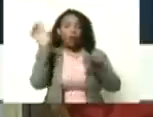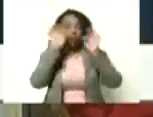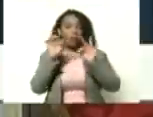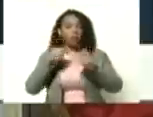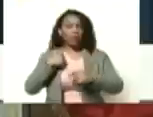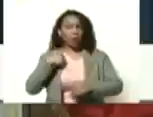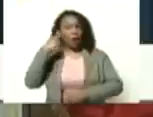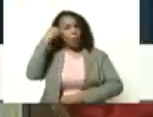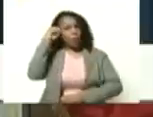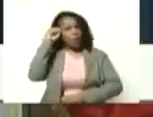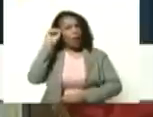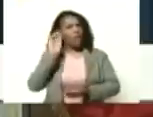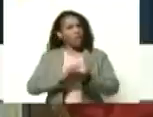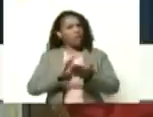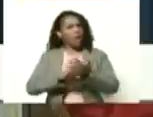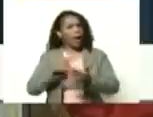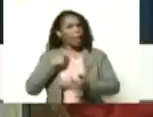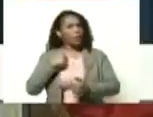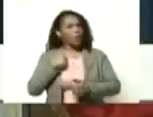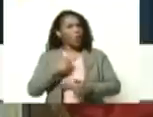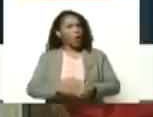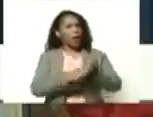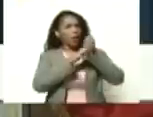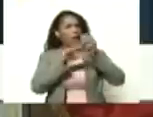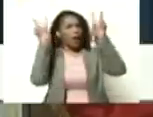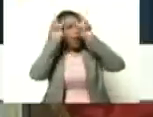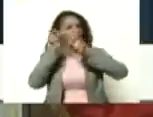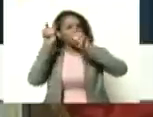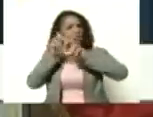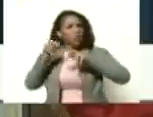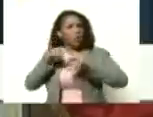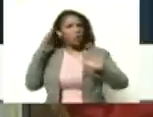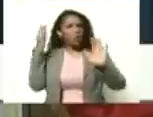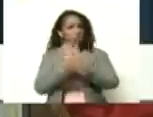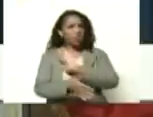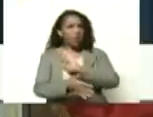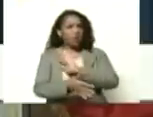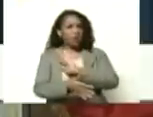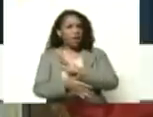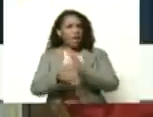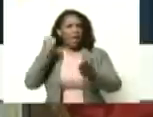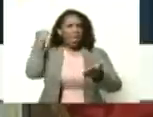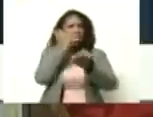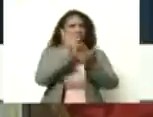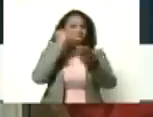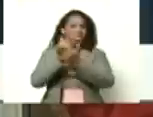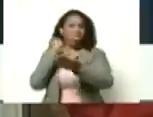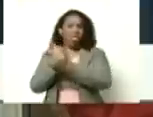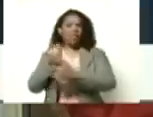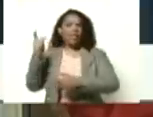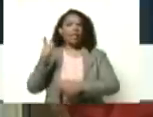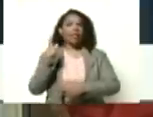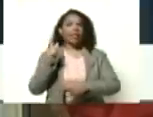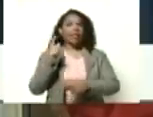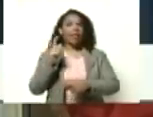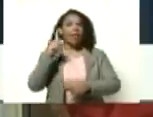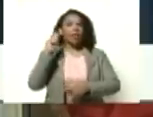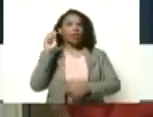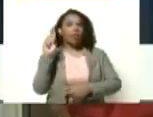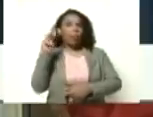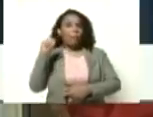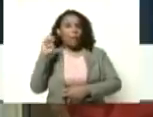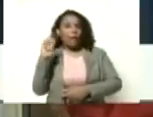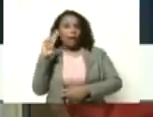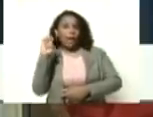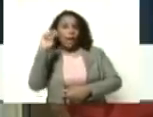recordar las veces en que me tocó dirigir también las investigaciones sobre la masacre de tumeremo siendo